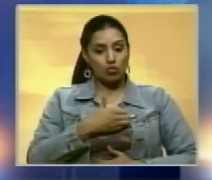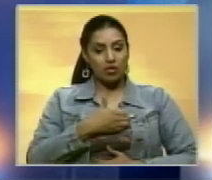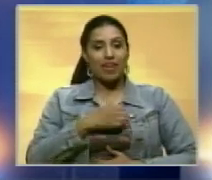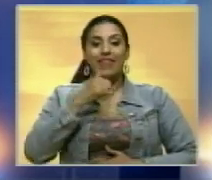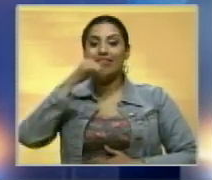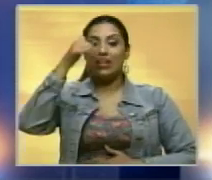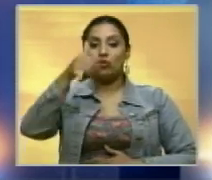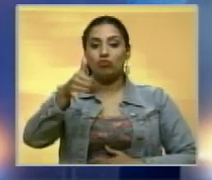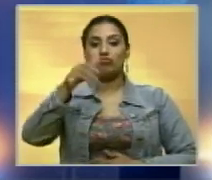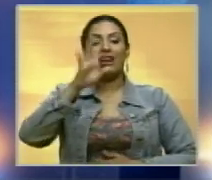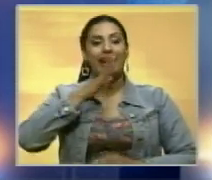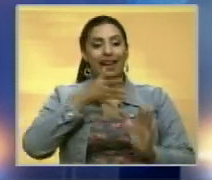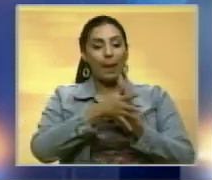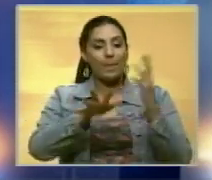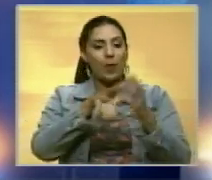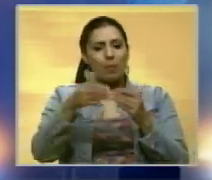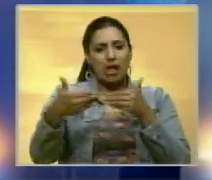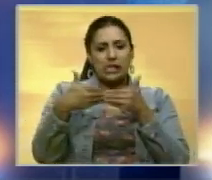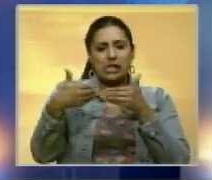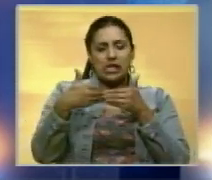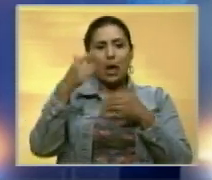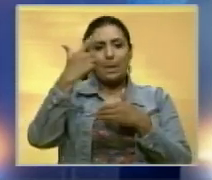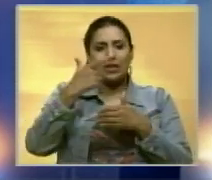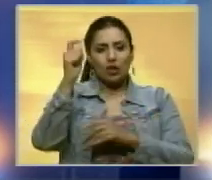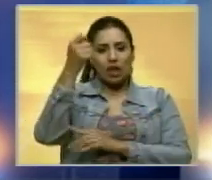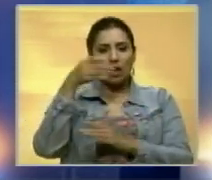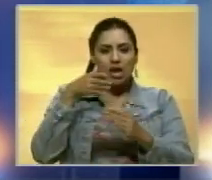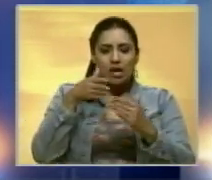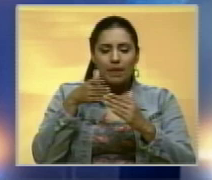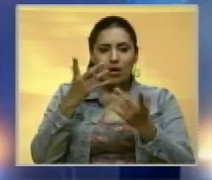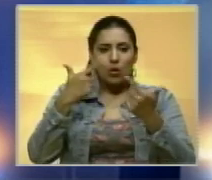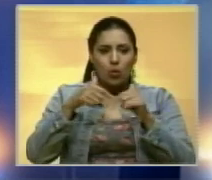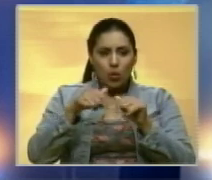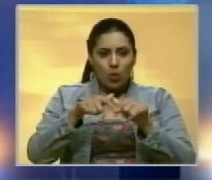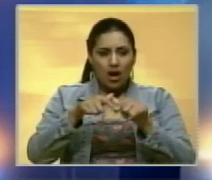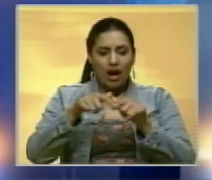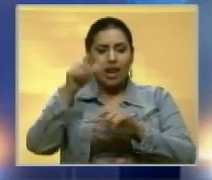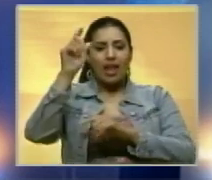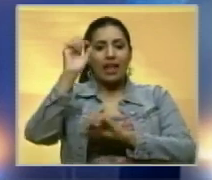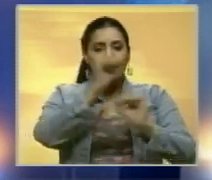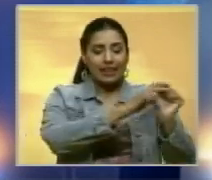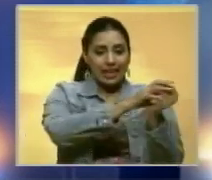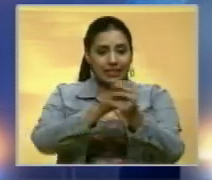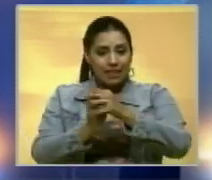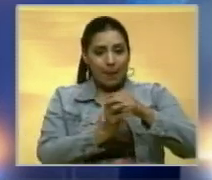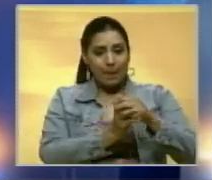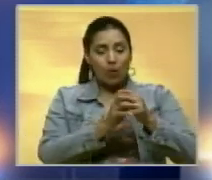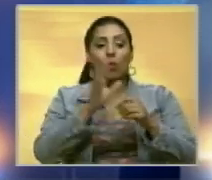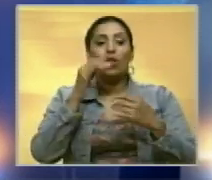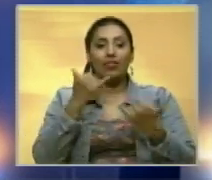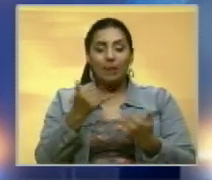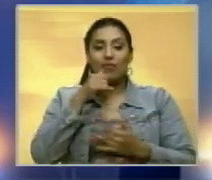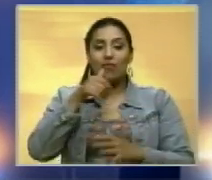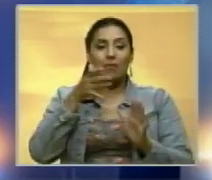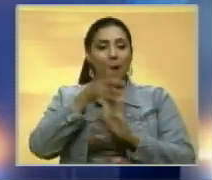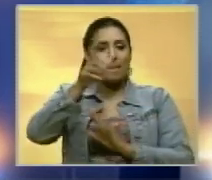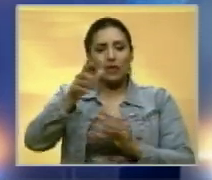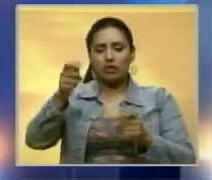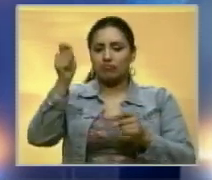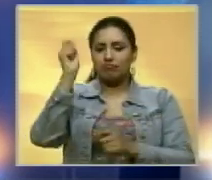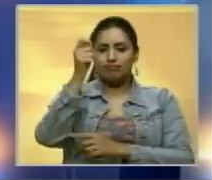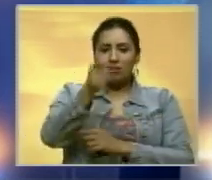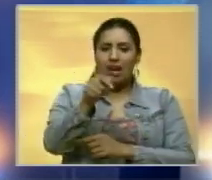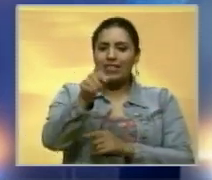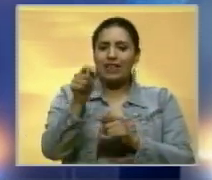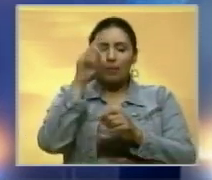González, denunció que obstaculizar el ingreso de parlamentarios del estado del Tamacuro, informó que los parlamentarios fueron designados